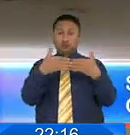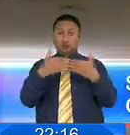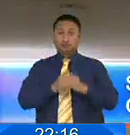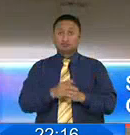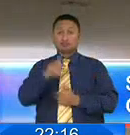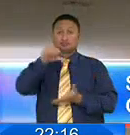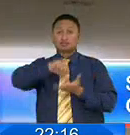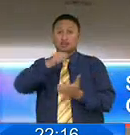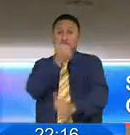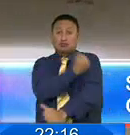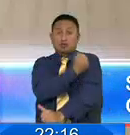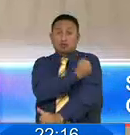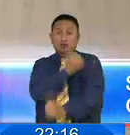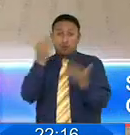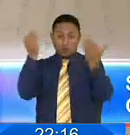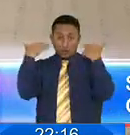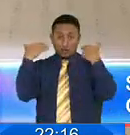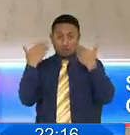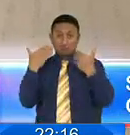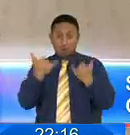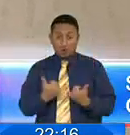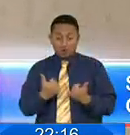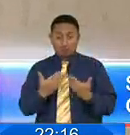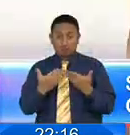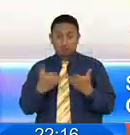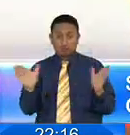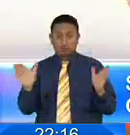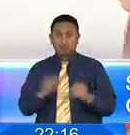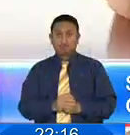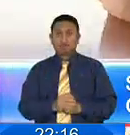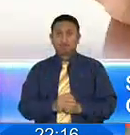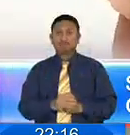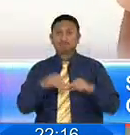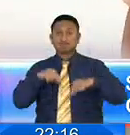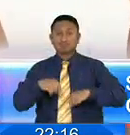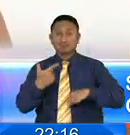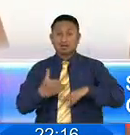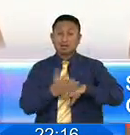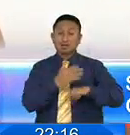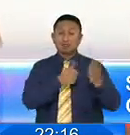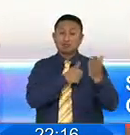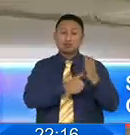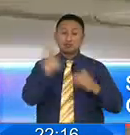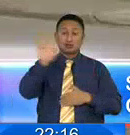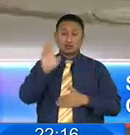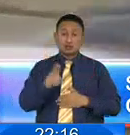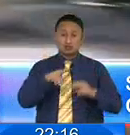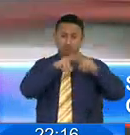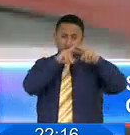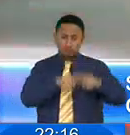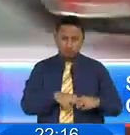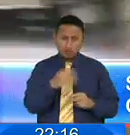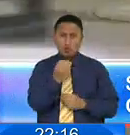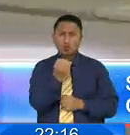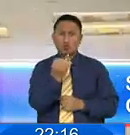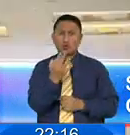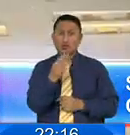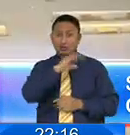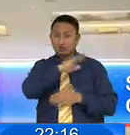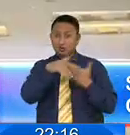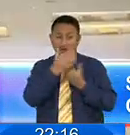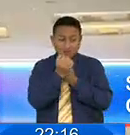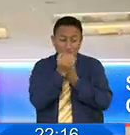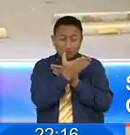de vacunación de Guayaquil reabrieron este miércoles, luego del arqueo hecho por el Ministerio de Salud Pública para entregar la información al